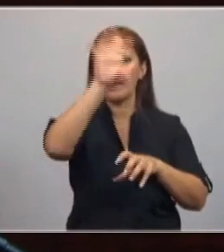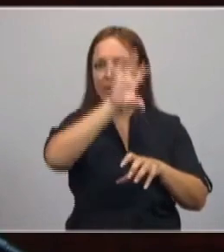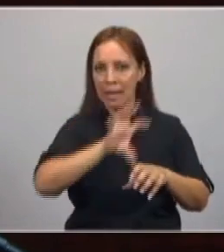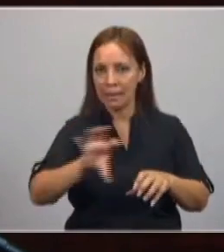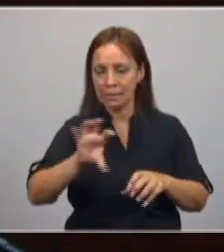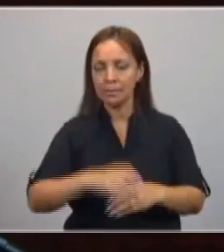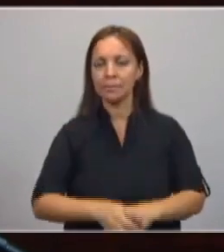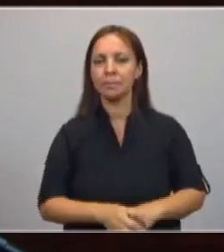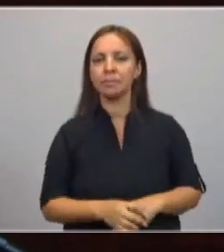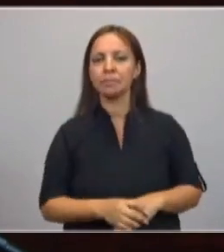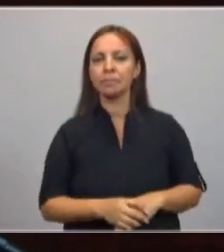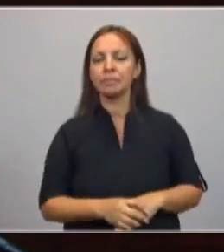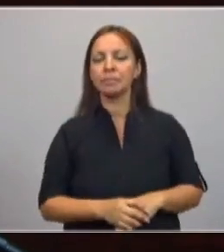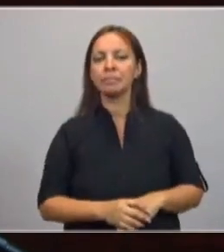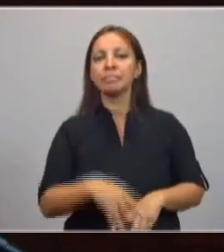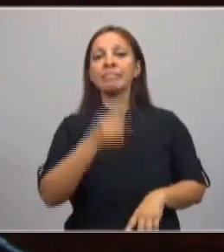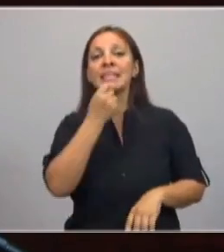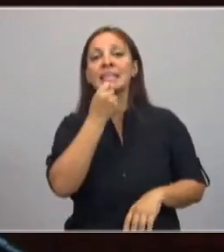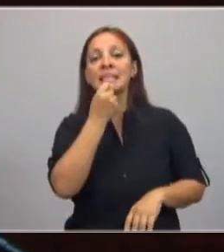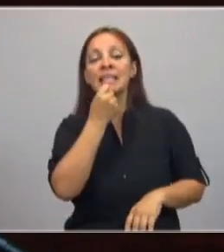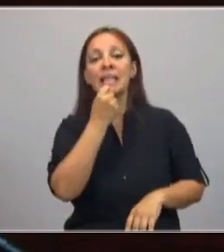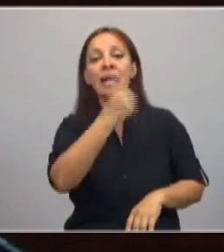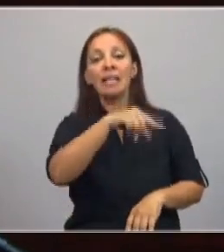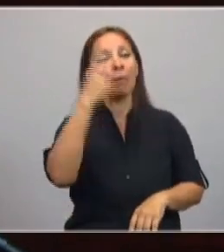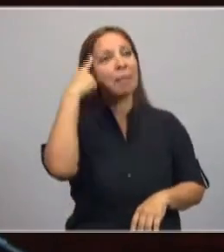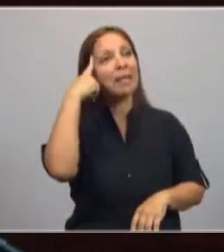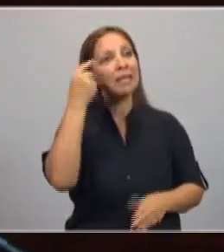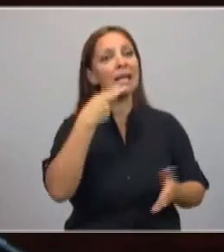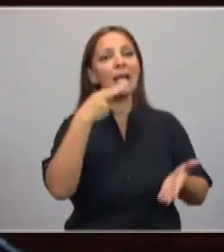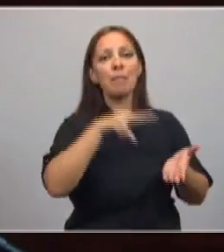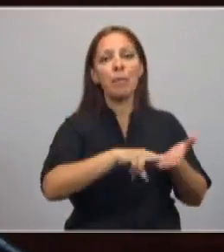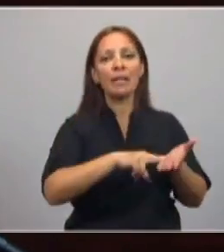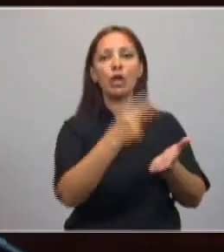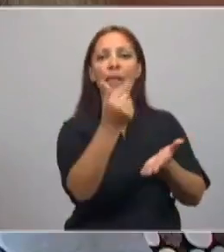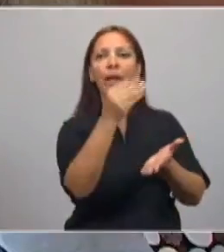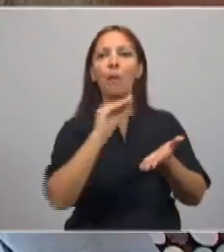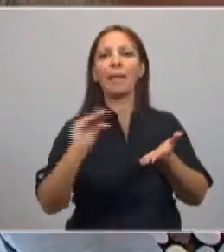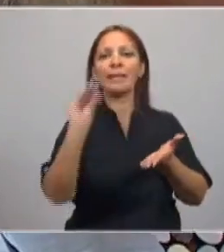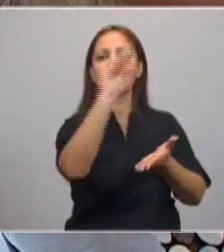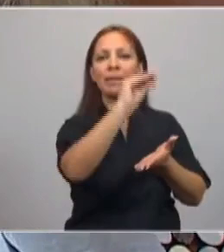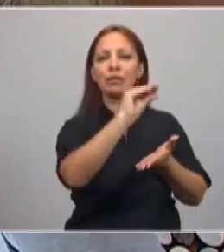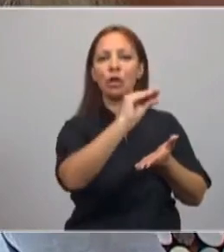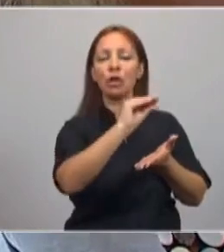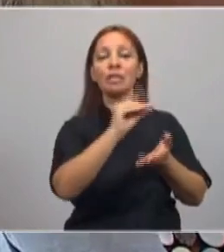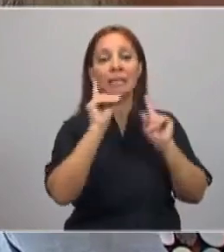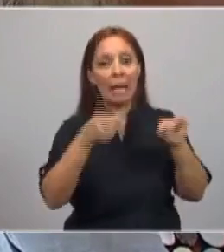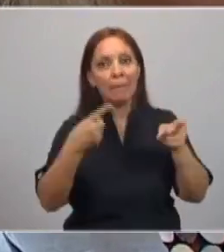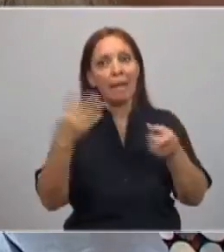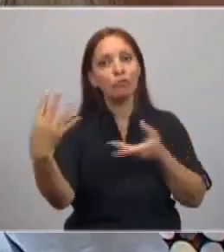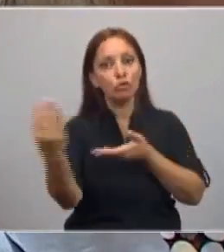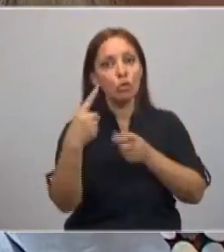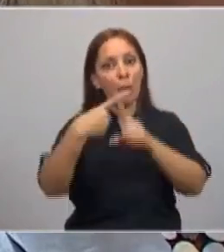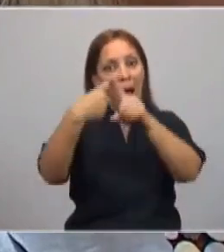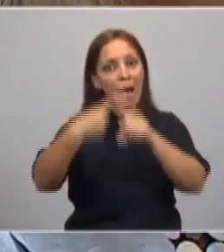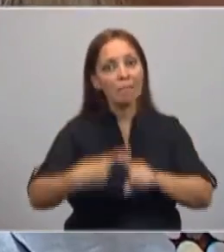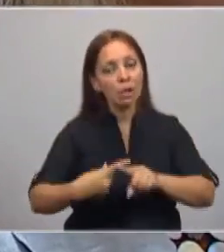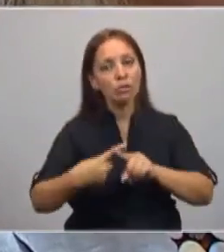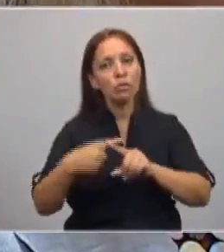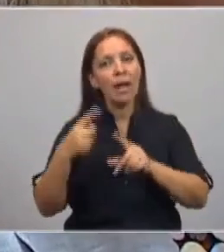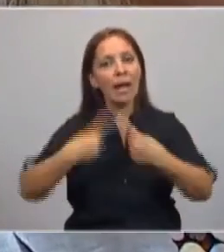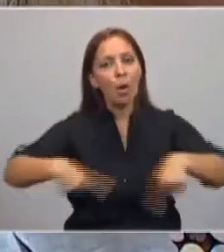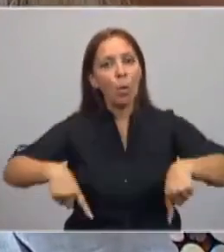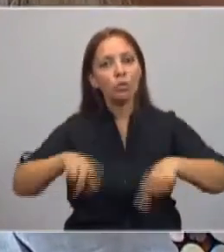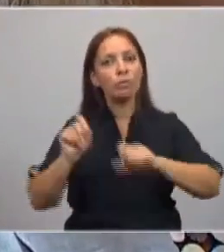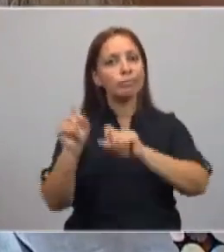provincias. Si en lugar de tomar solo los impuestos coparticipables, consideramos el total de los recursos, se encuentra de nuevo que